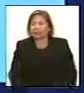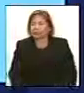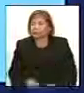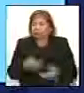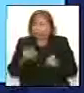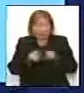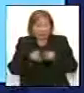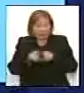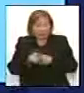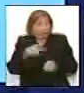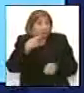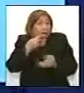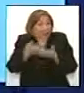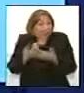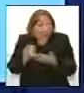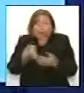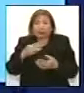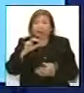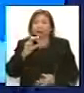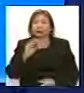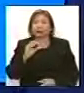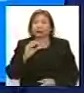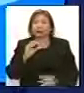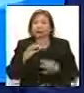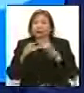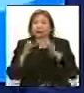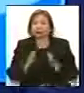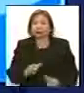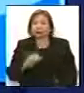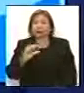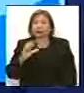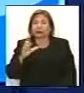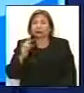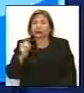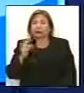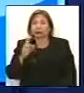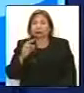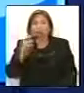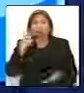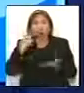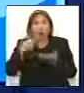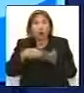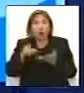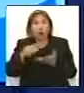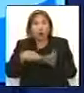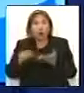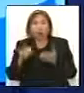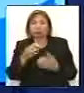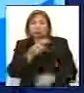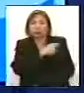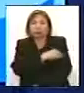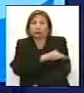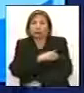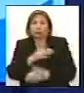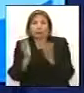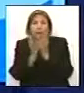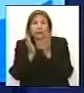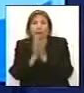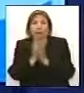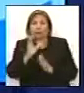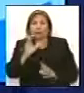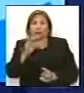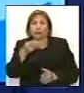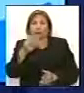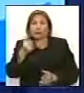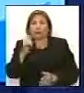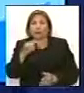Y tal como lo adelantamos, la congresista Gladys Andrade inspeccionó la situación de los centros de salud y colegios de Chancay,